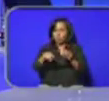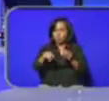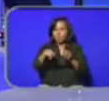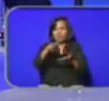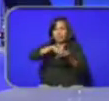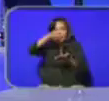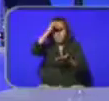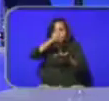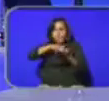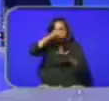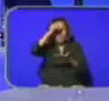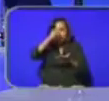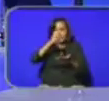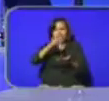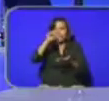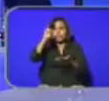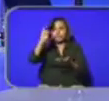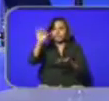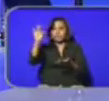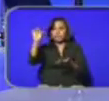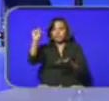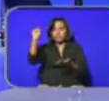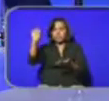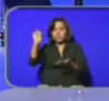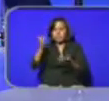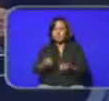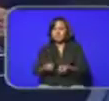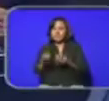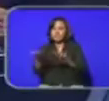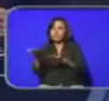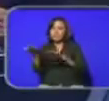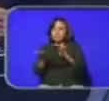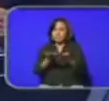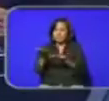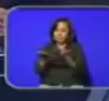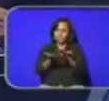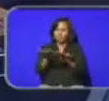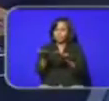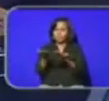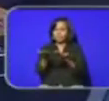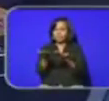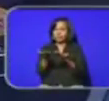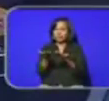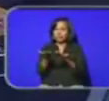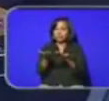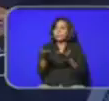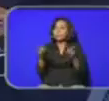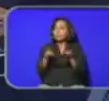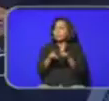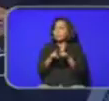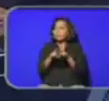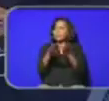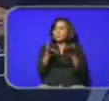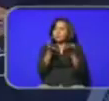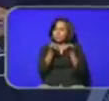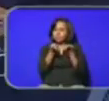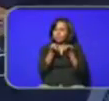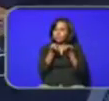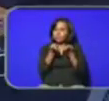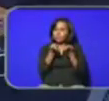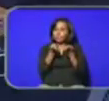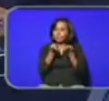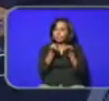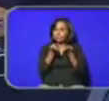Superior del Este va a ofrecer. María Lourdes Peralta, quería que nos compartiera también, porque entiendo que parte de este